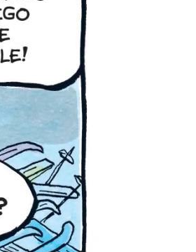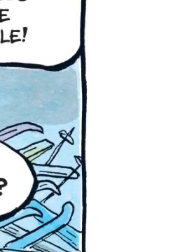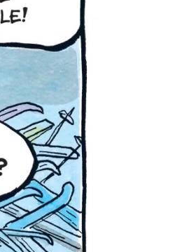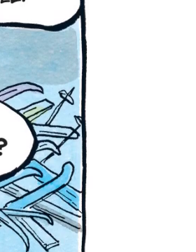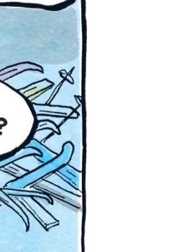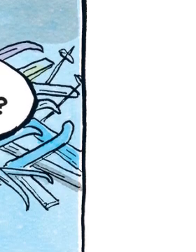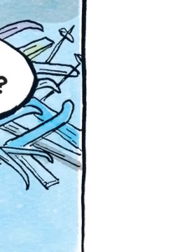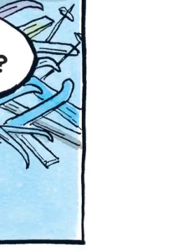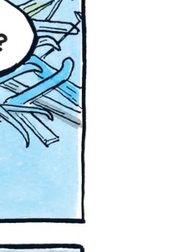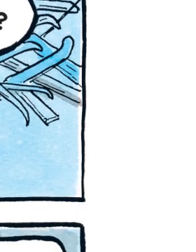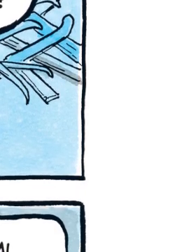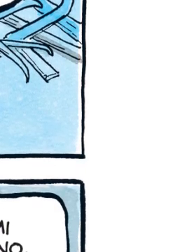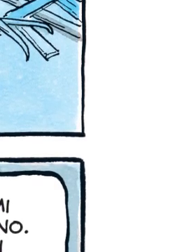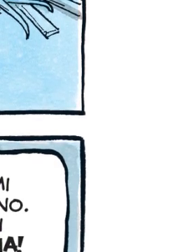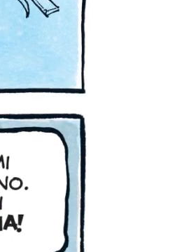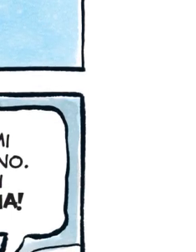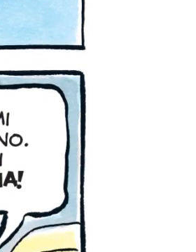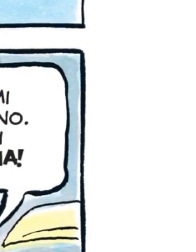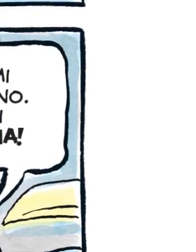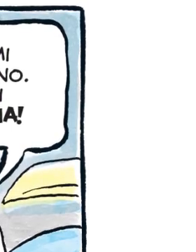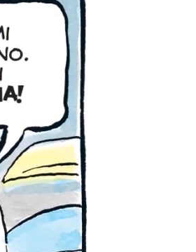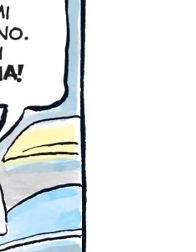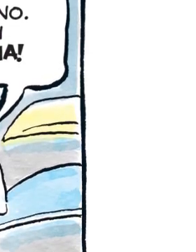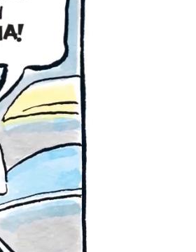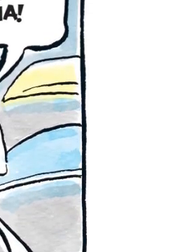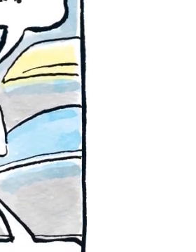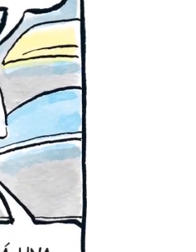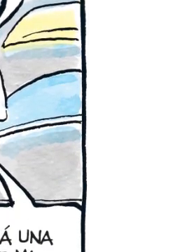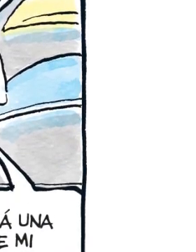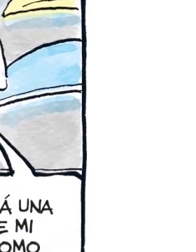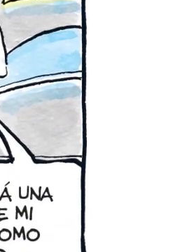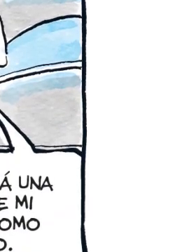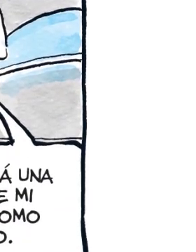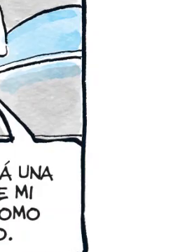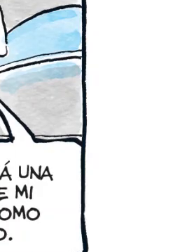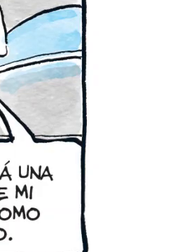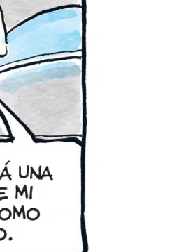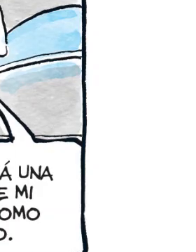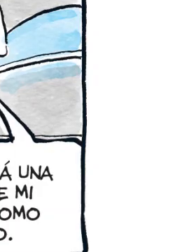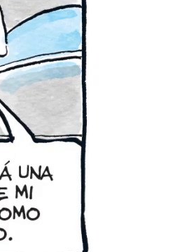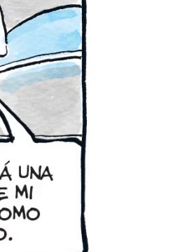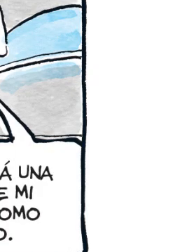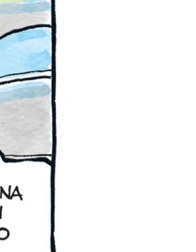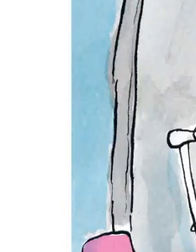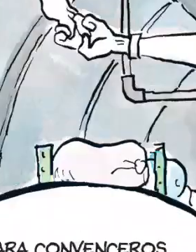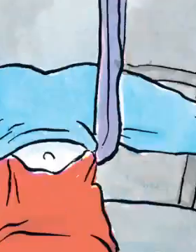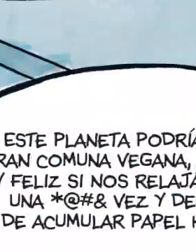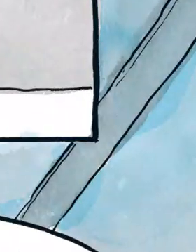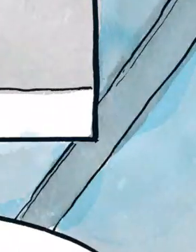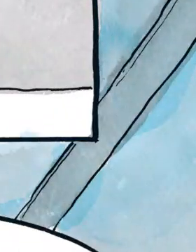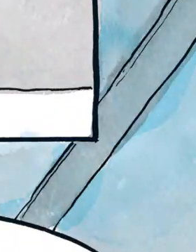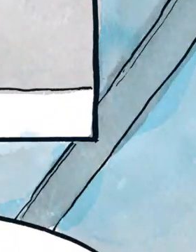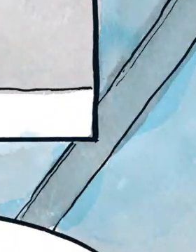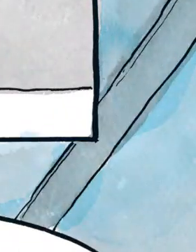por Internet, todas estas cosas de alguna manera empezaron a convertirse una historia